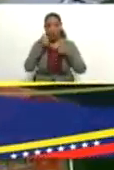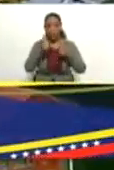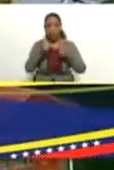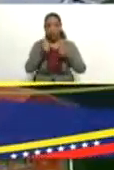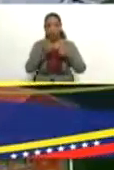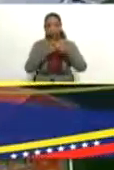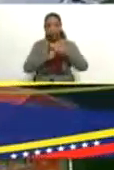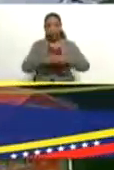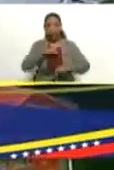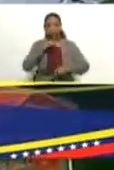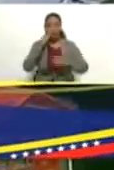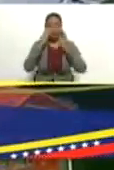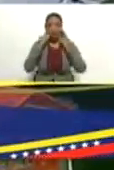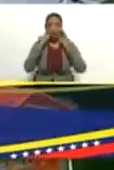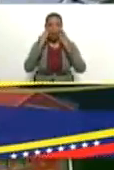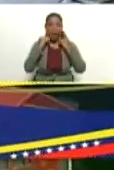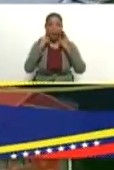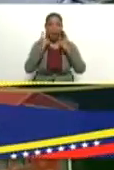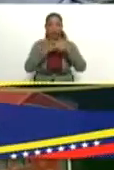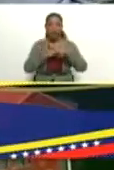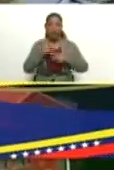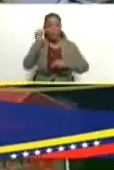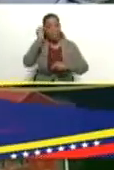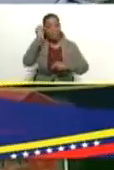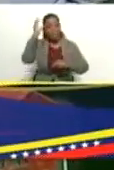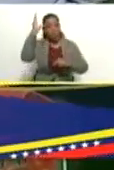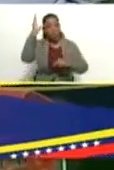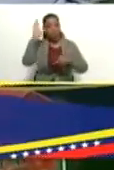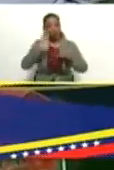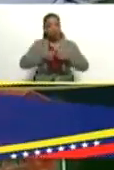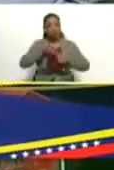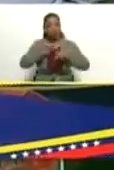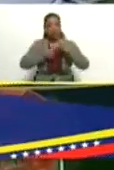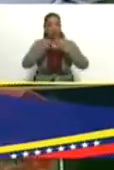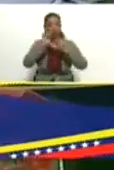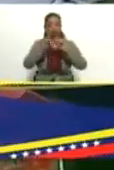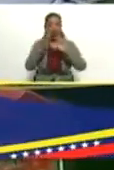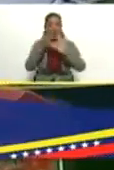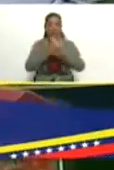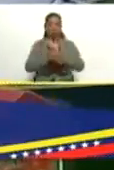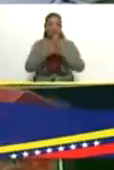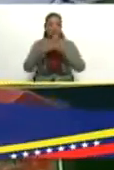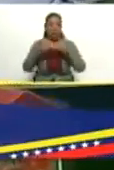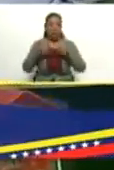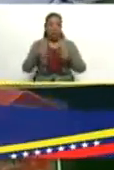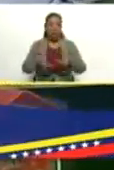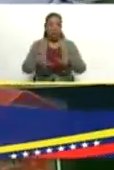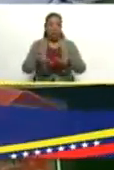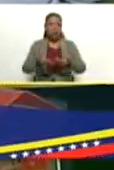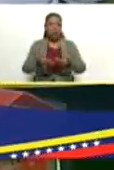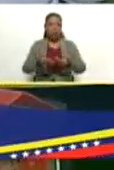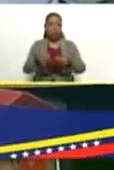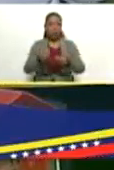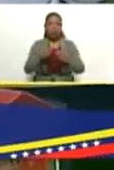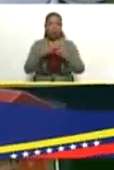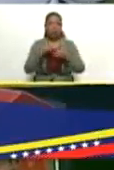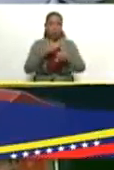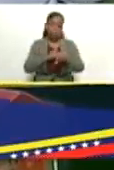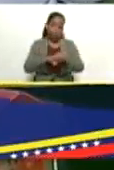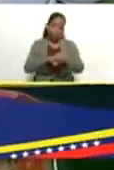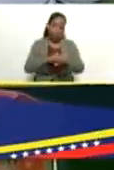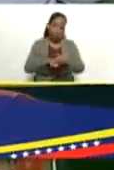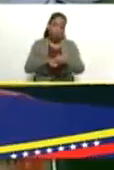acumulando experiencia, acumulando capacidad de construcción y sobre todo pasando todas las épocas,